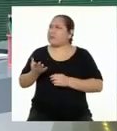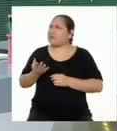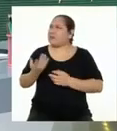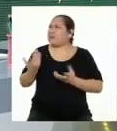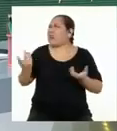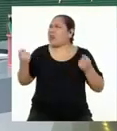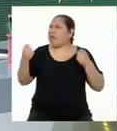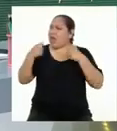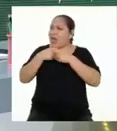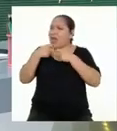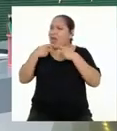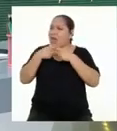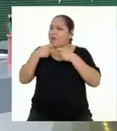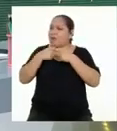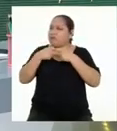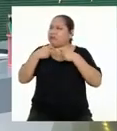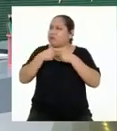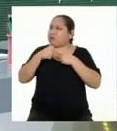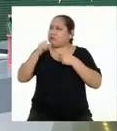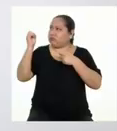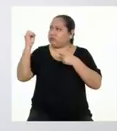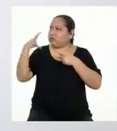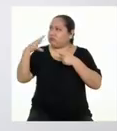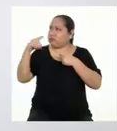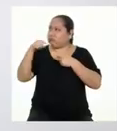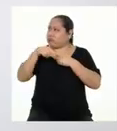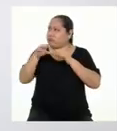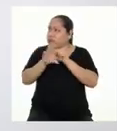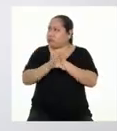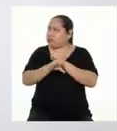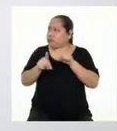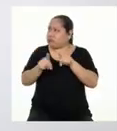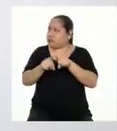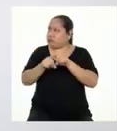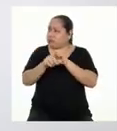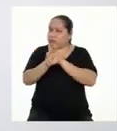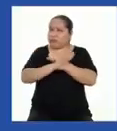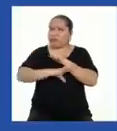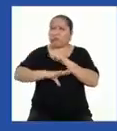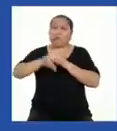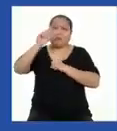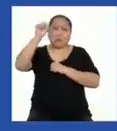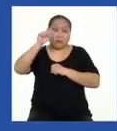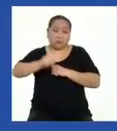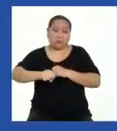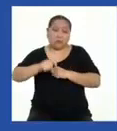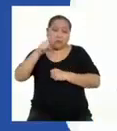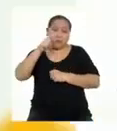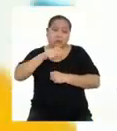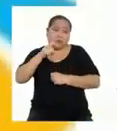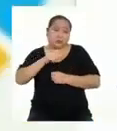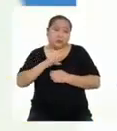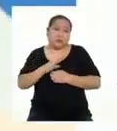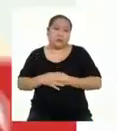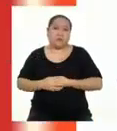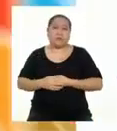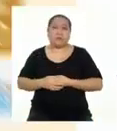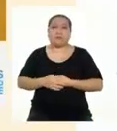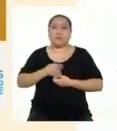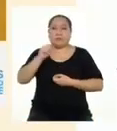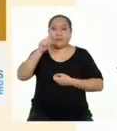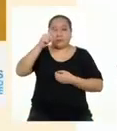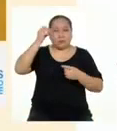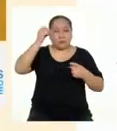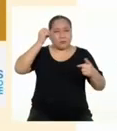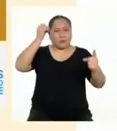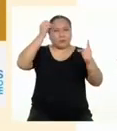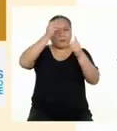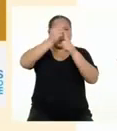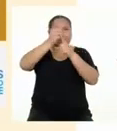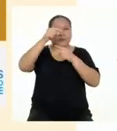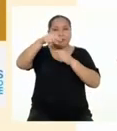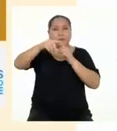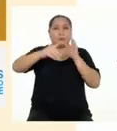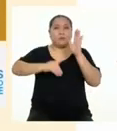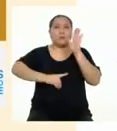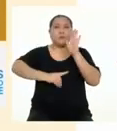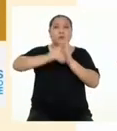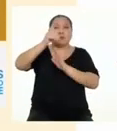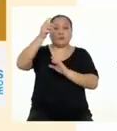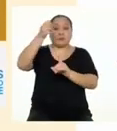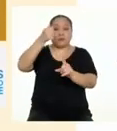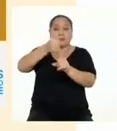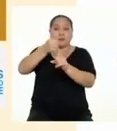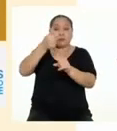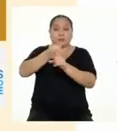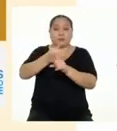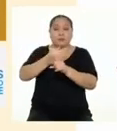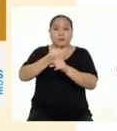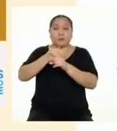la electricidad? También es básica. Claro, muy necesario. Uno de los objetivos de desarrollo